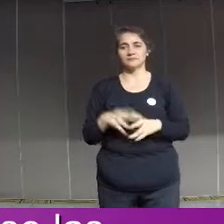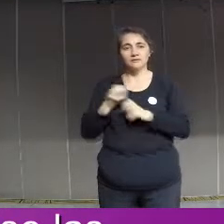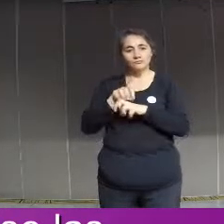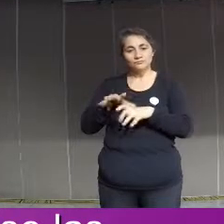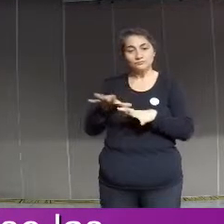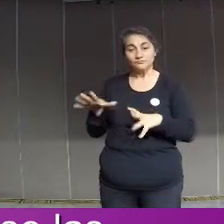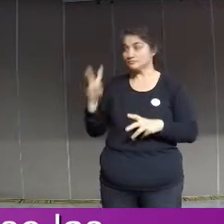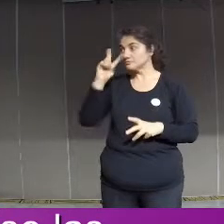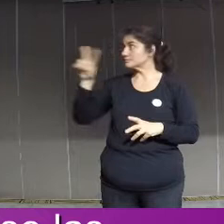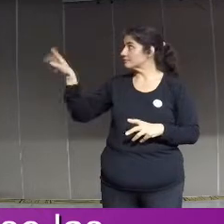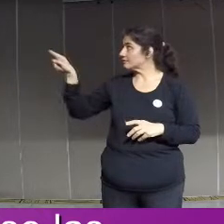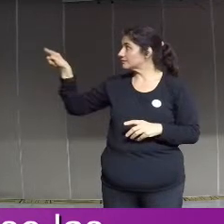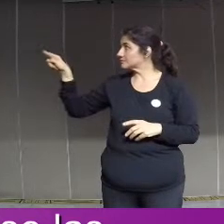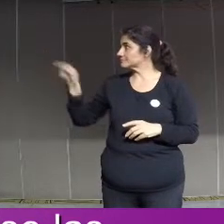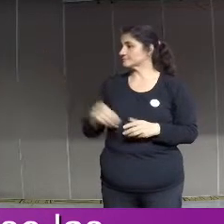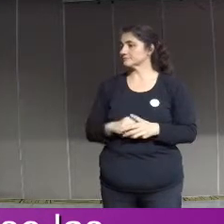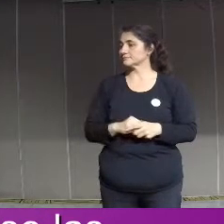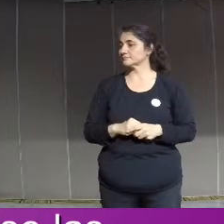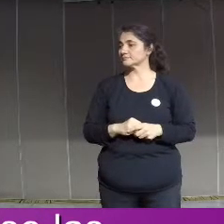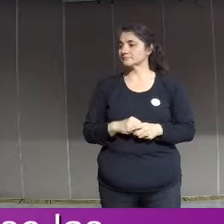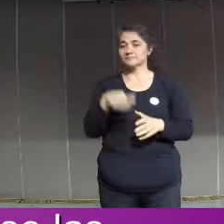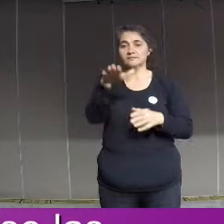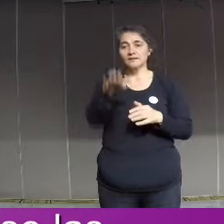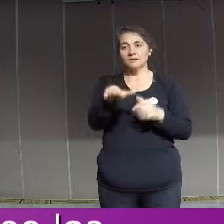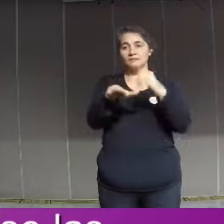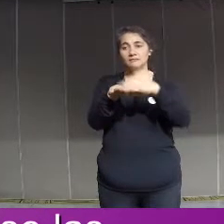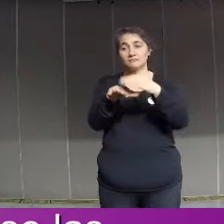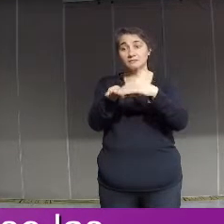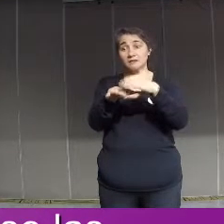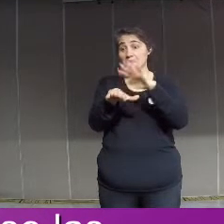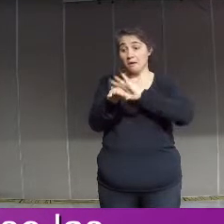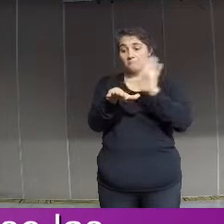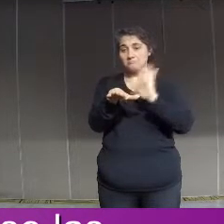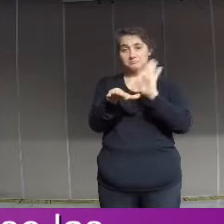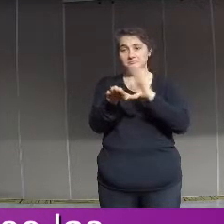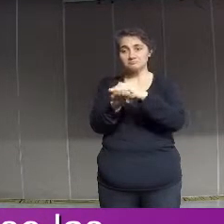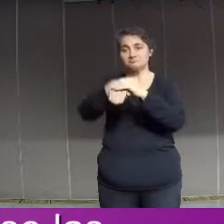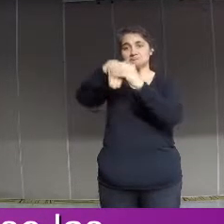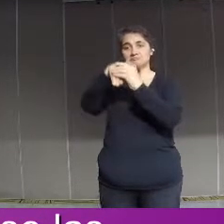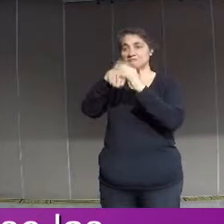afuera, ¿sí? Y acá está la lengua y la comida está delante de la lengua, ¿sí?